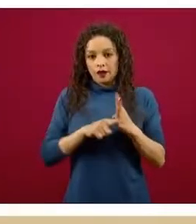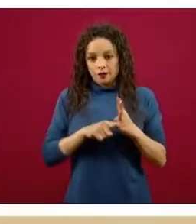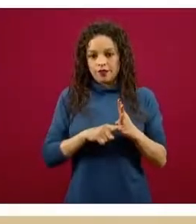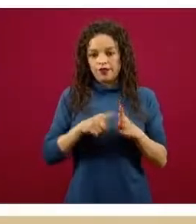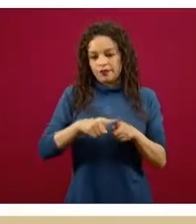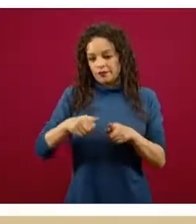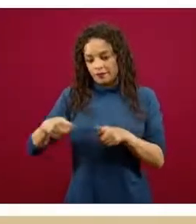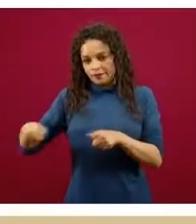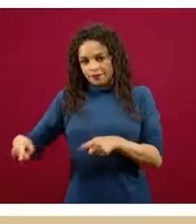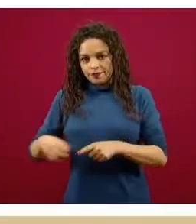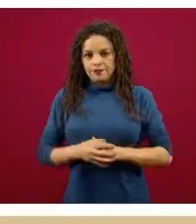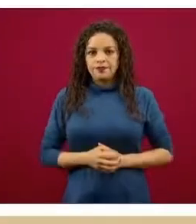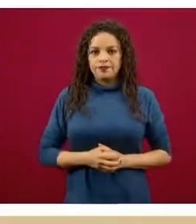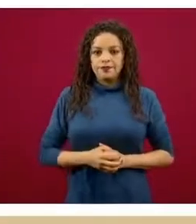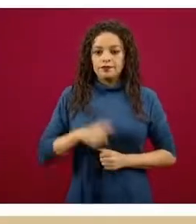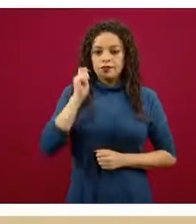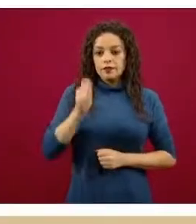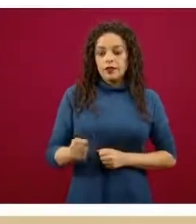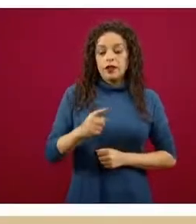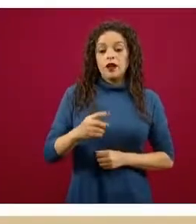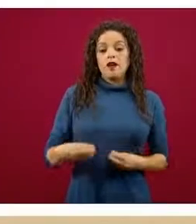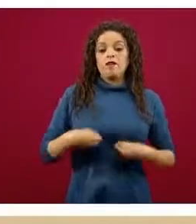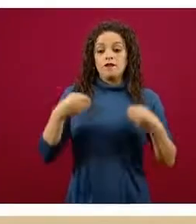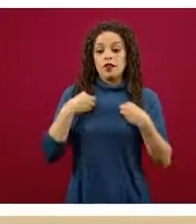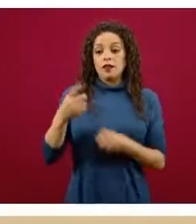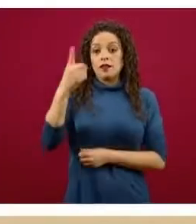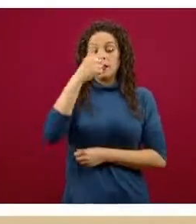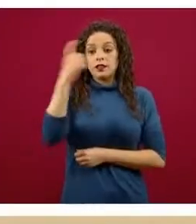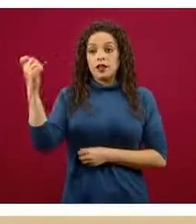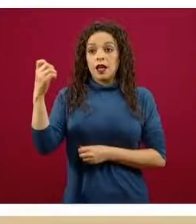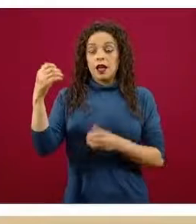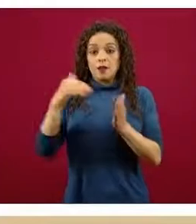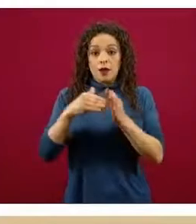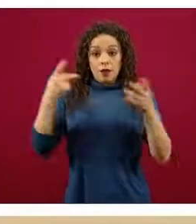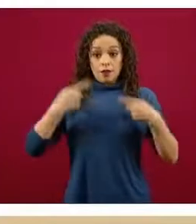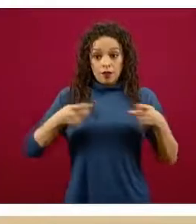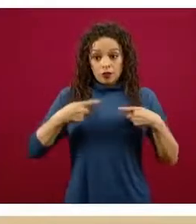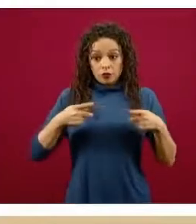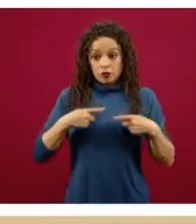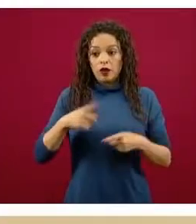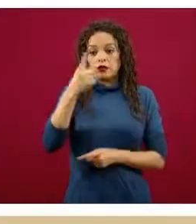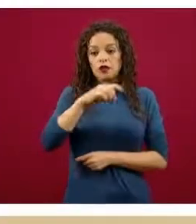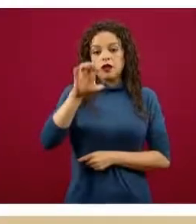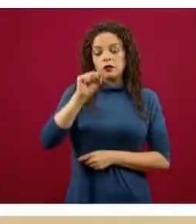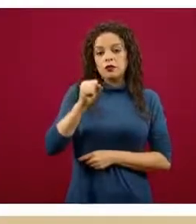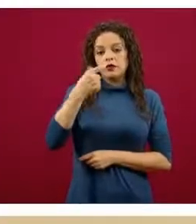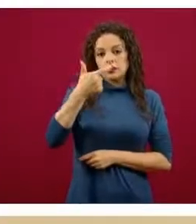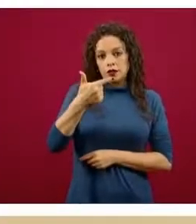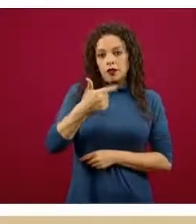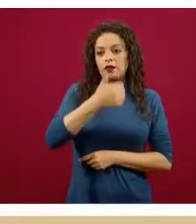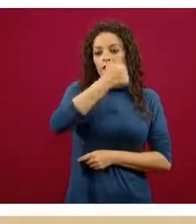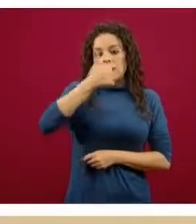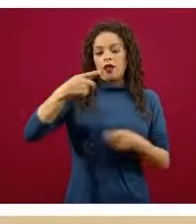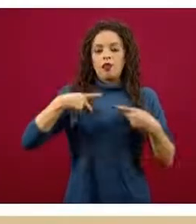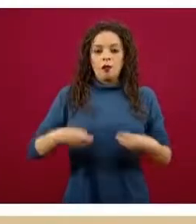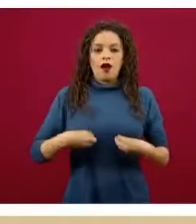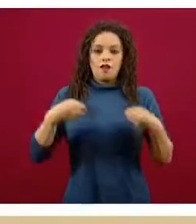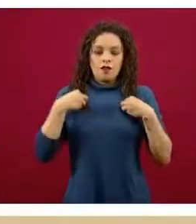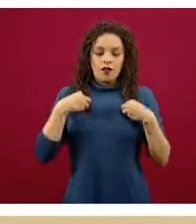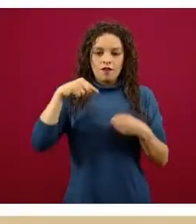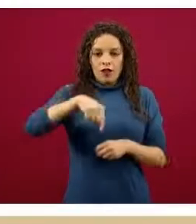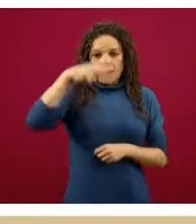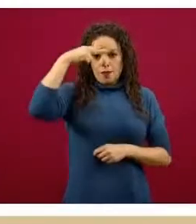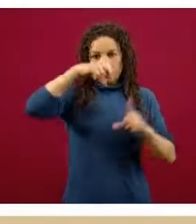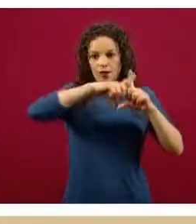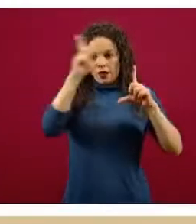incidencia acumulada por 100,000 habitantes de 167 casos por cada 100,000 habitantes en México y, como ya lo comenté, un